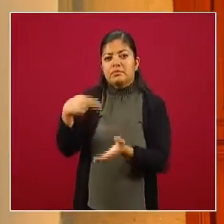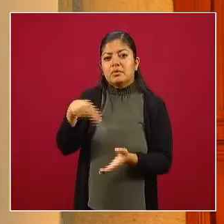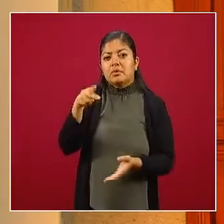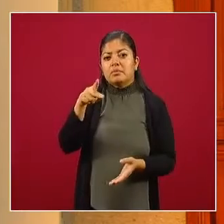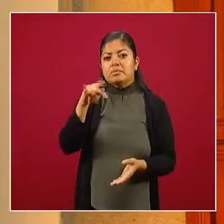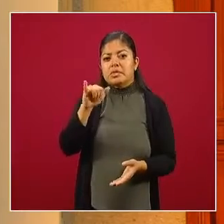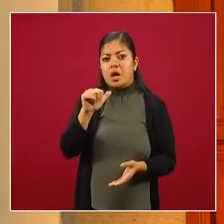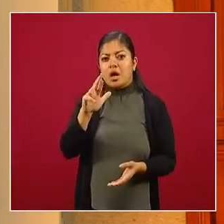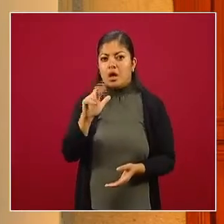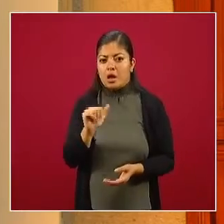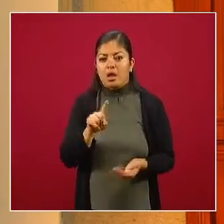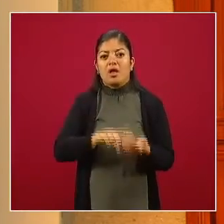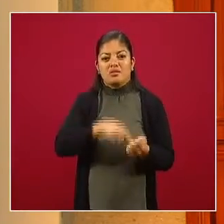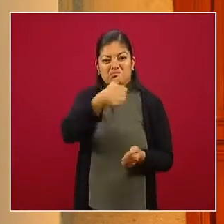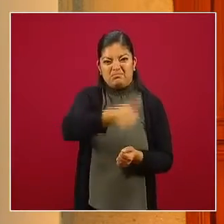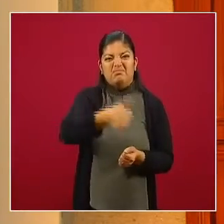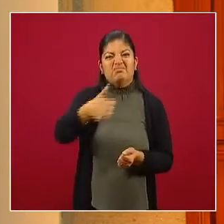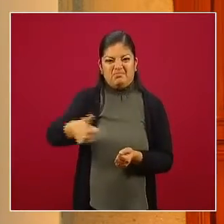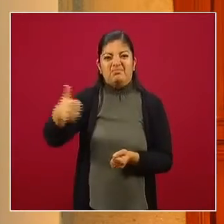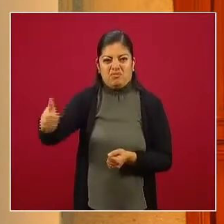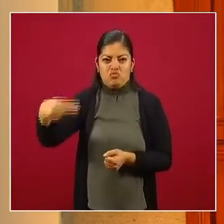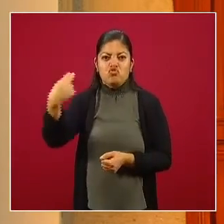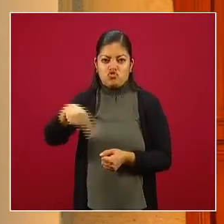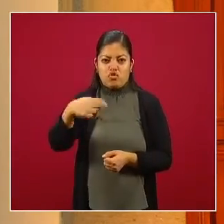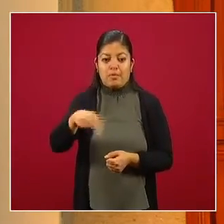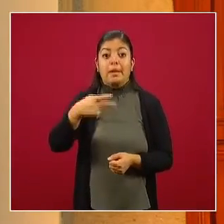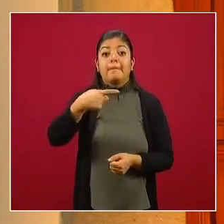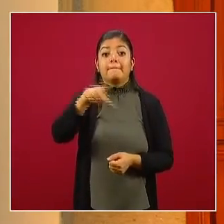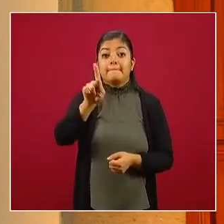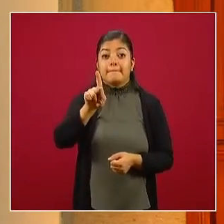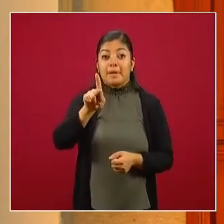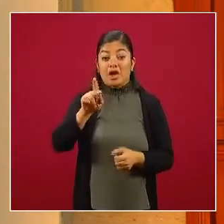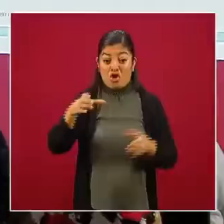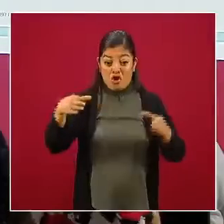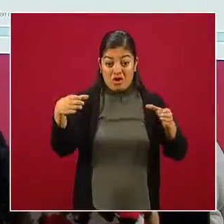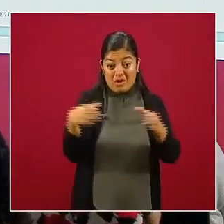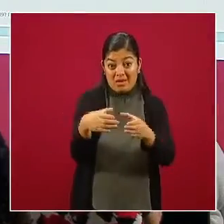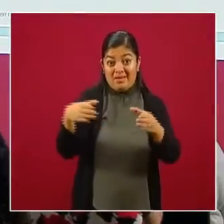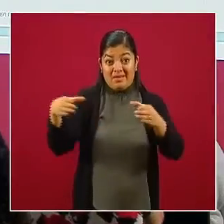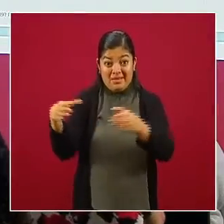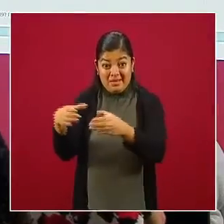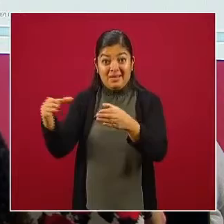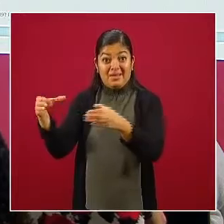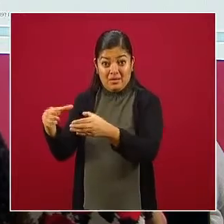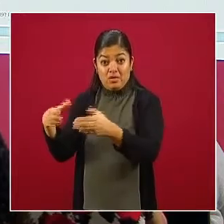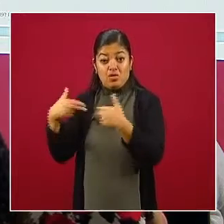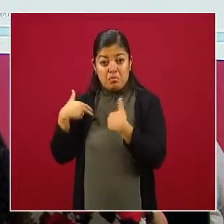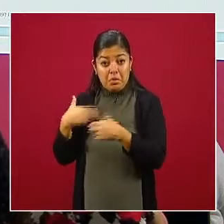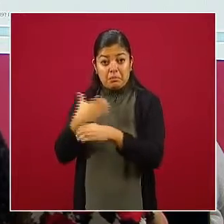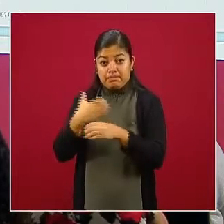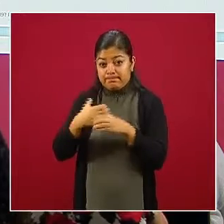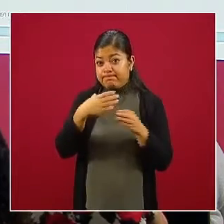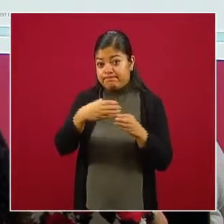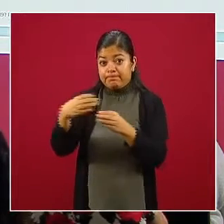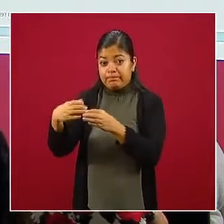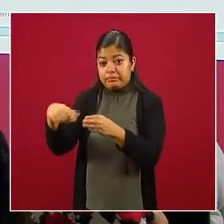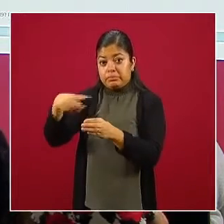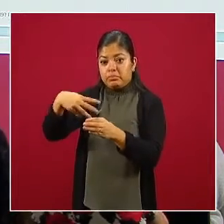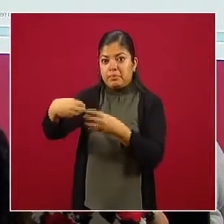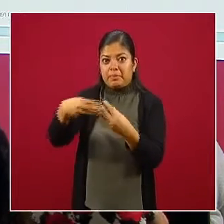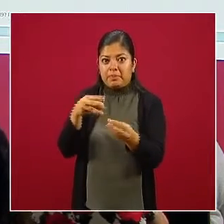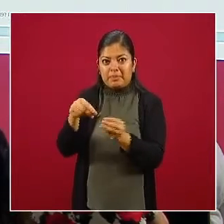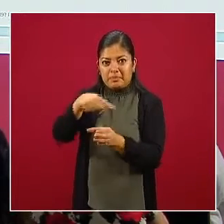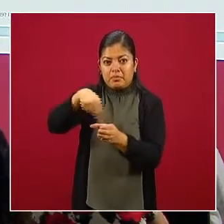Cada especie tiene su propio nombre, pero los fenómenos relevantes para la transmisión de enfermedades infecciosas